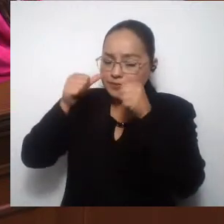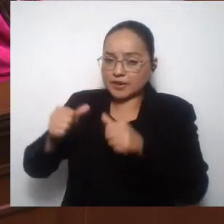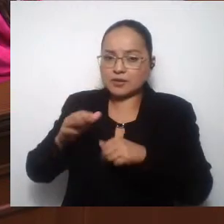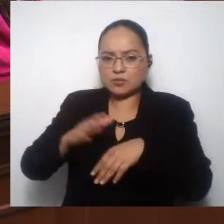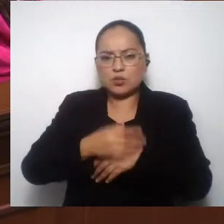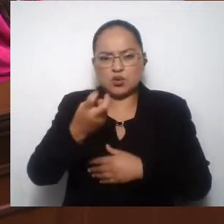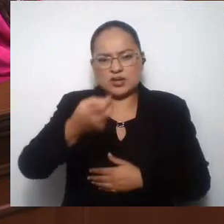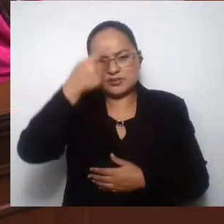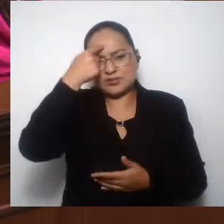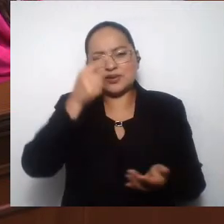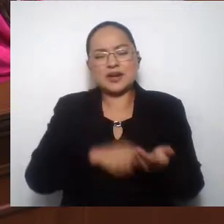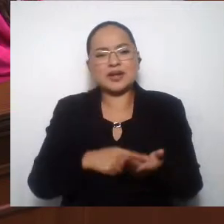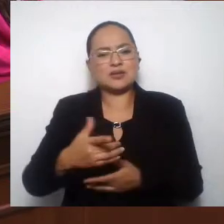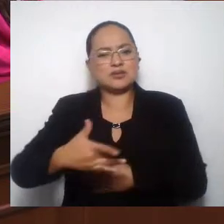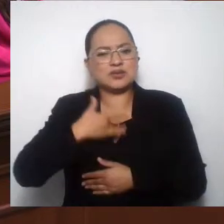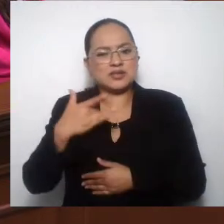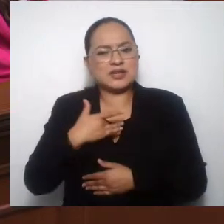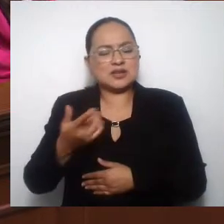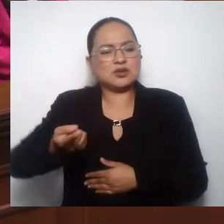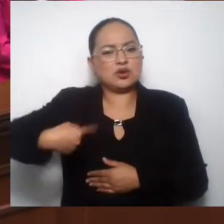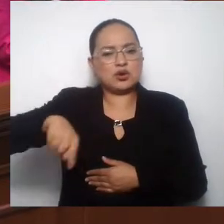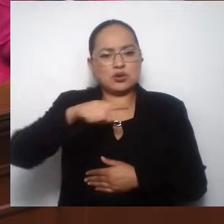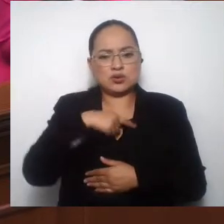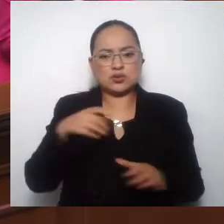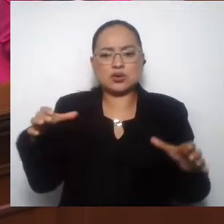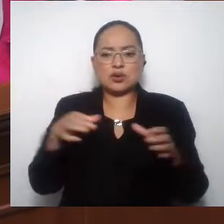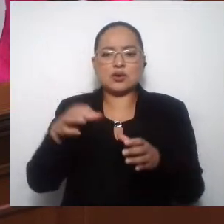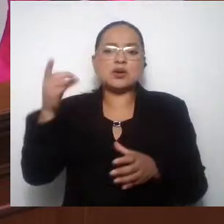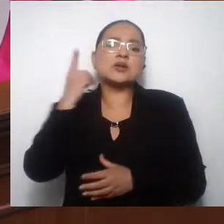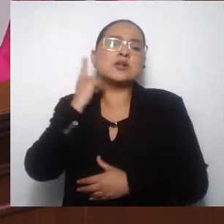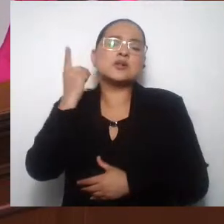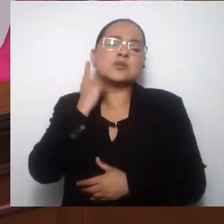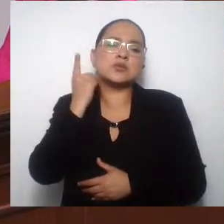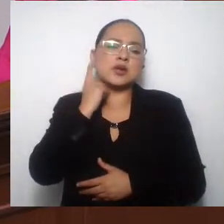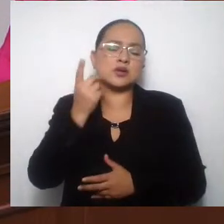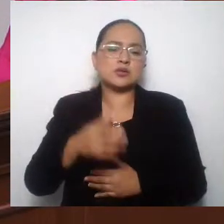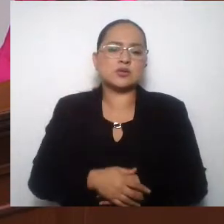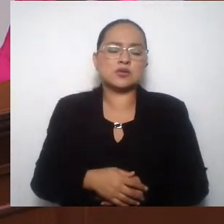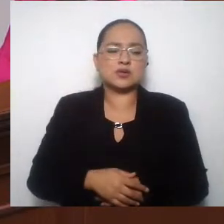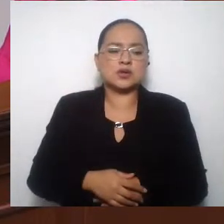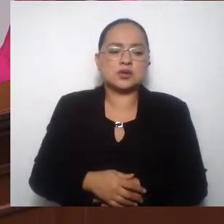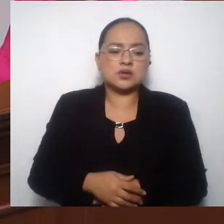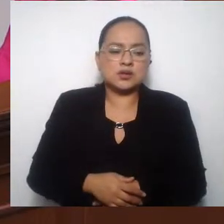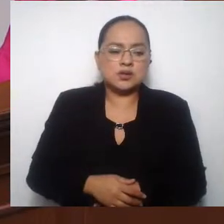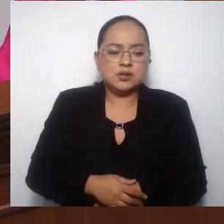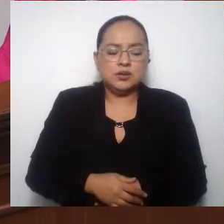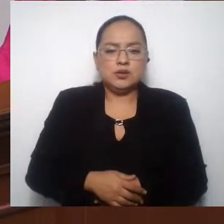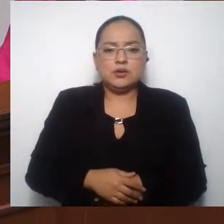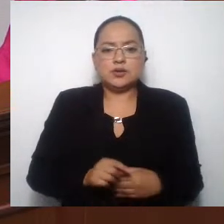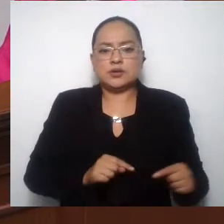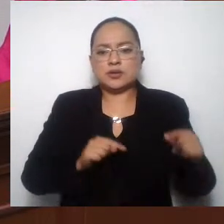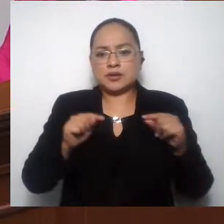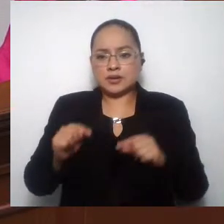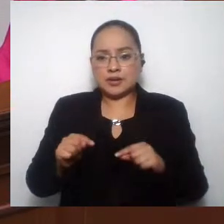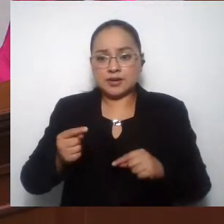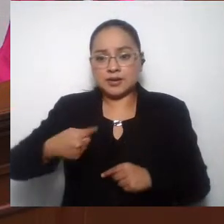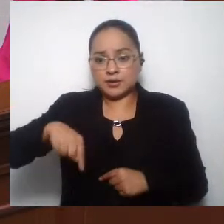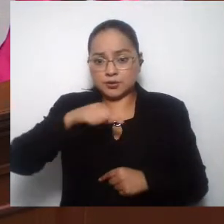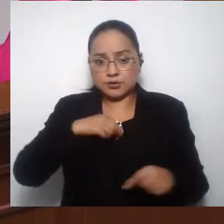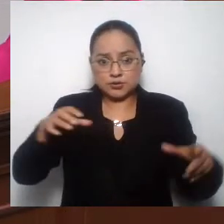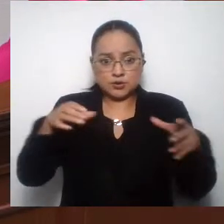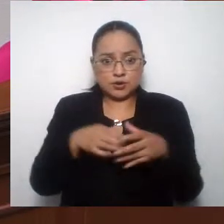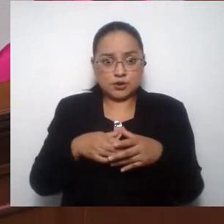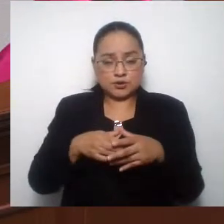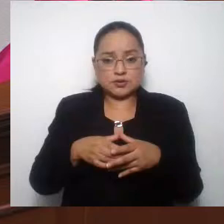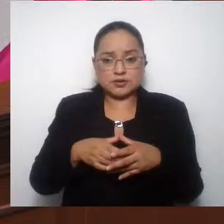que nosotros como diputados, como es el Congreso del Estado, la dignidad del Congreso mismo